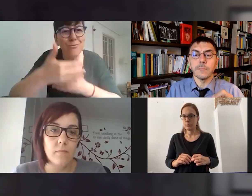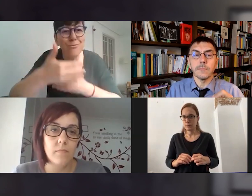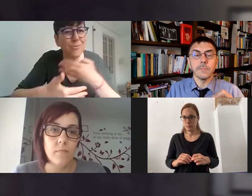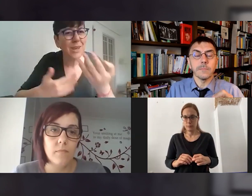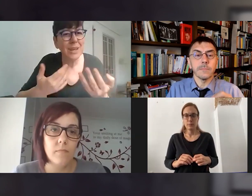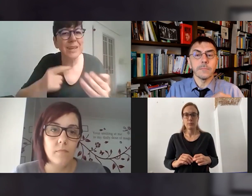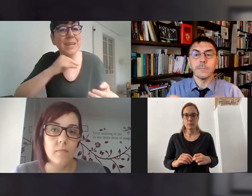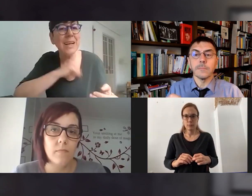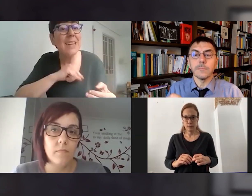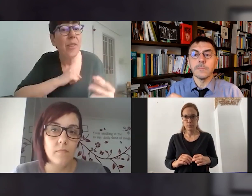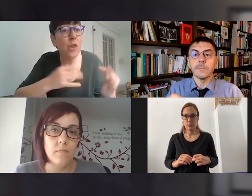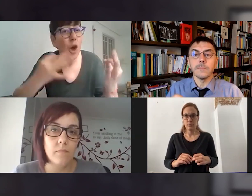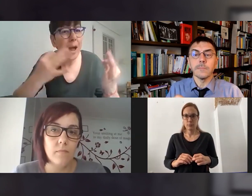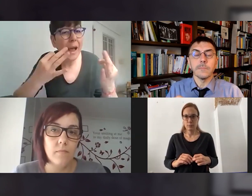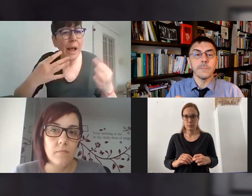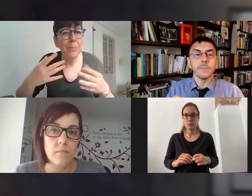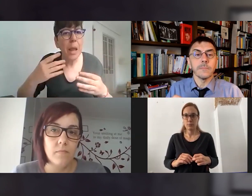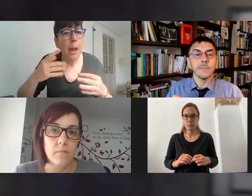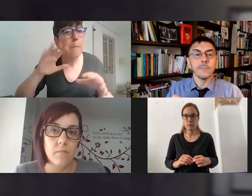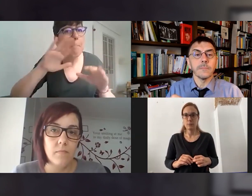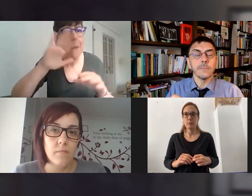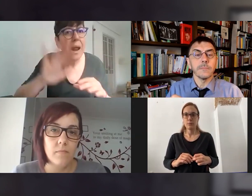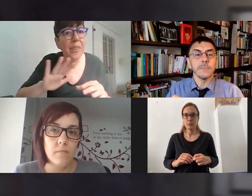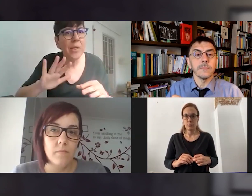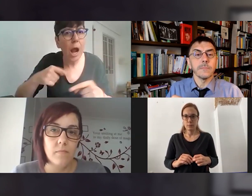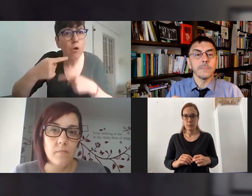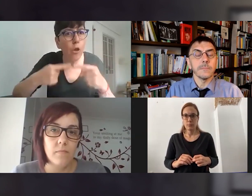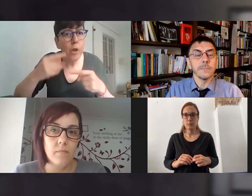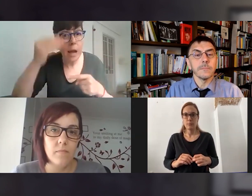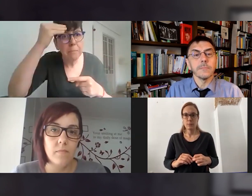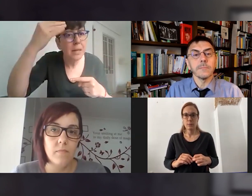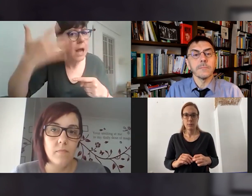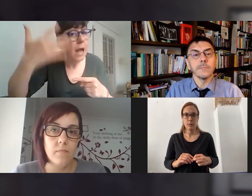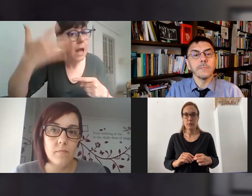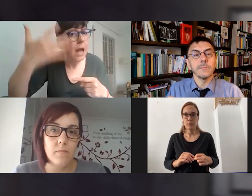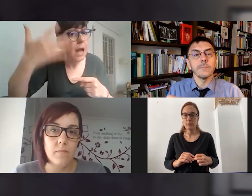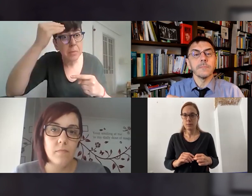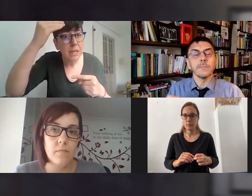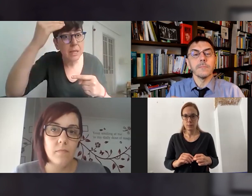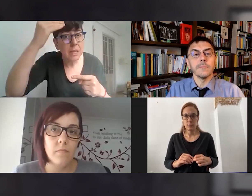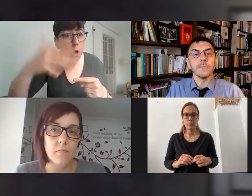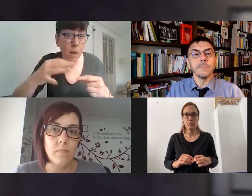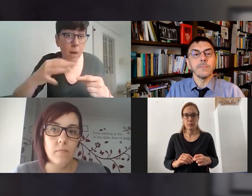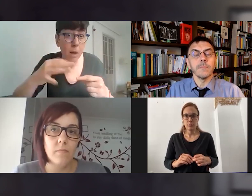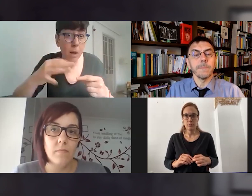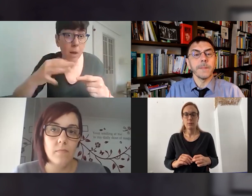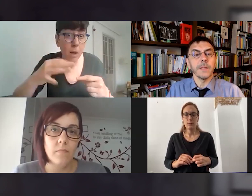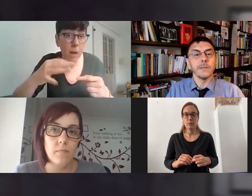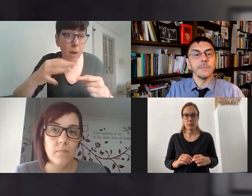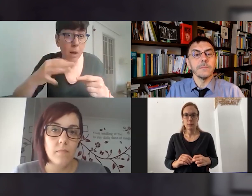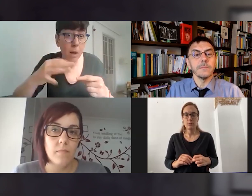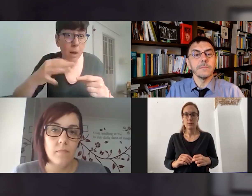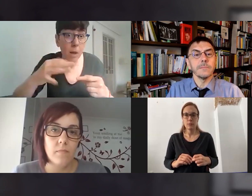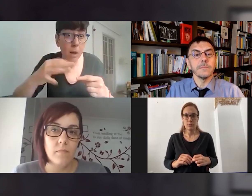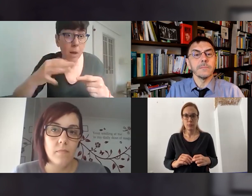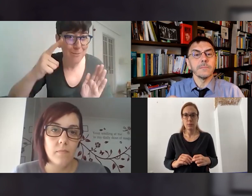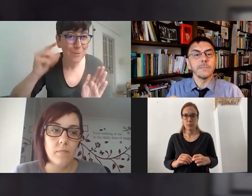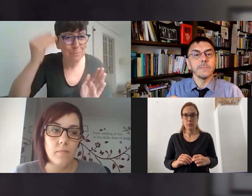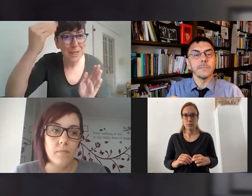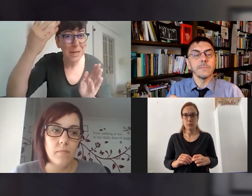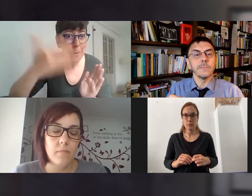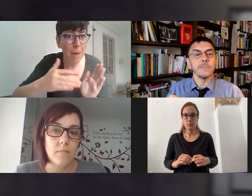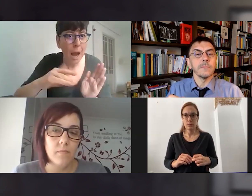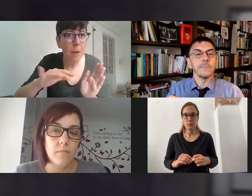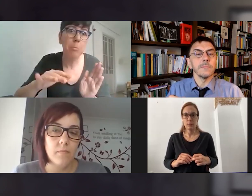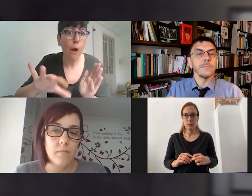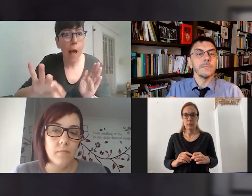aprender de ellos y seguir funcionando, porque si no parece que tengamos la sensación de que todos los días estamos como,